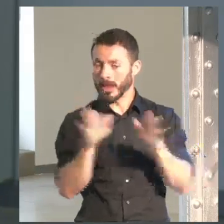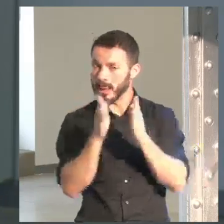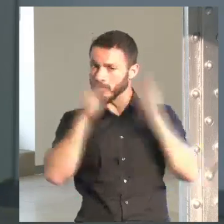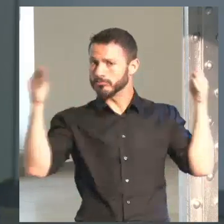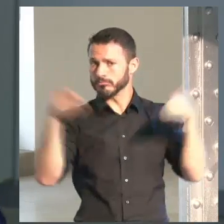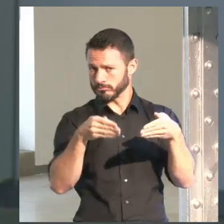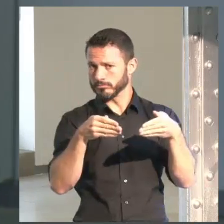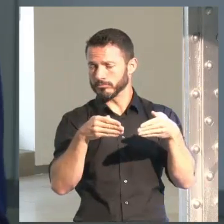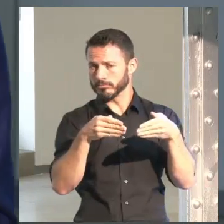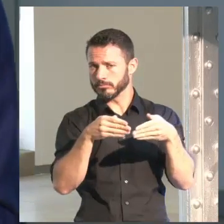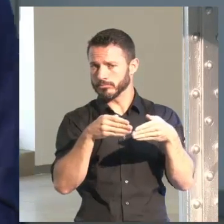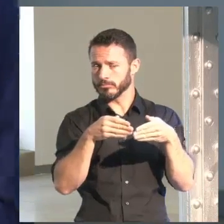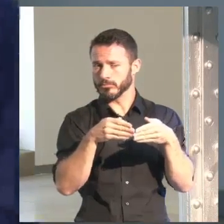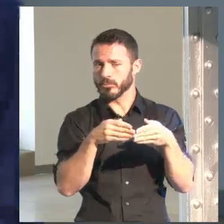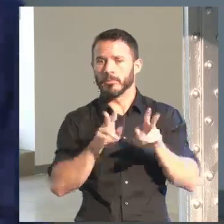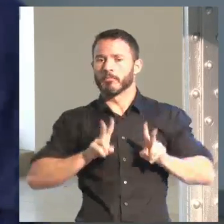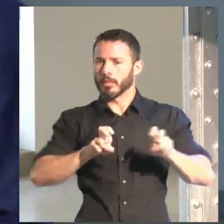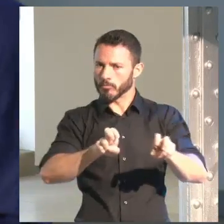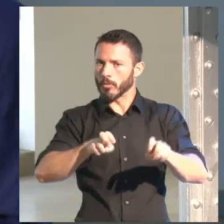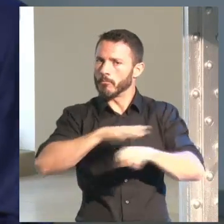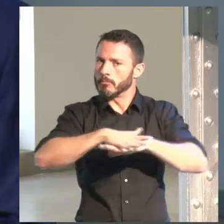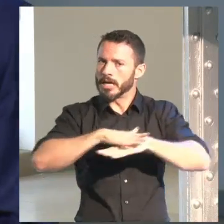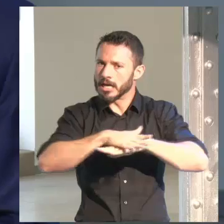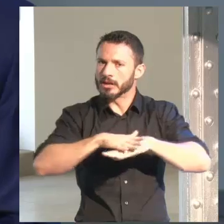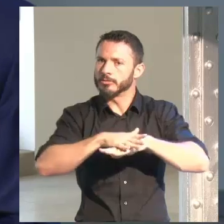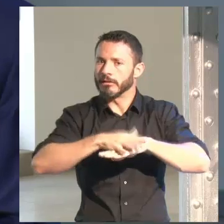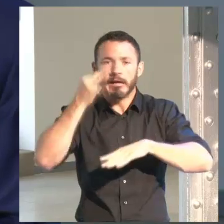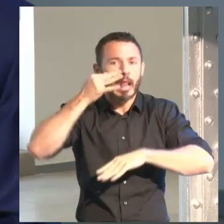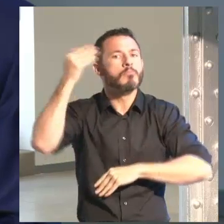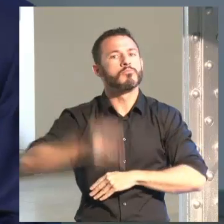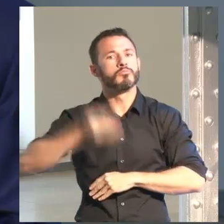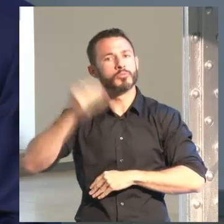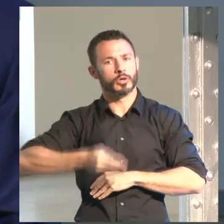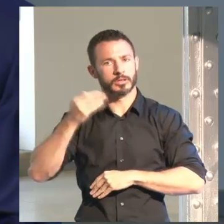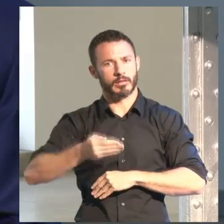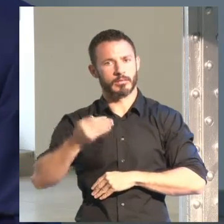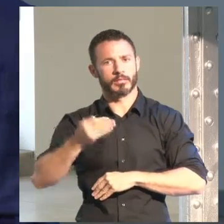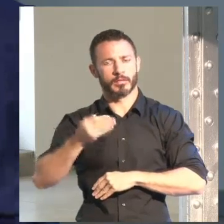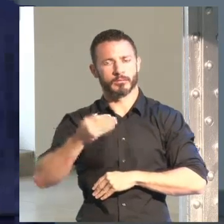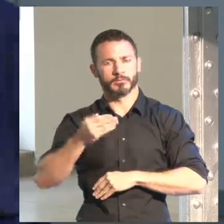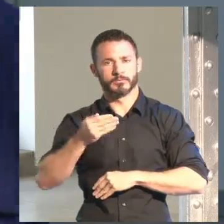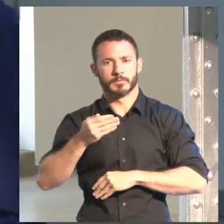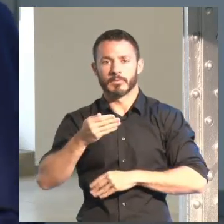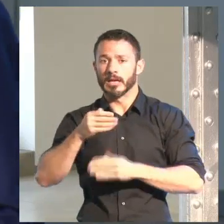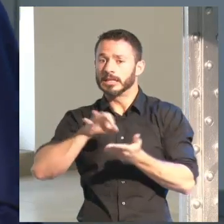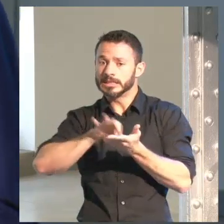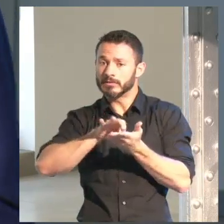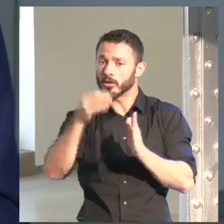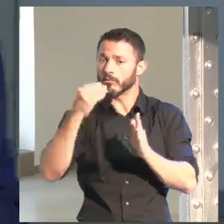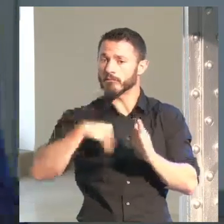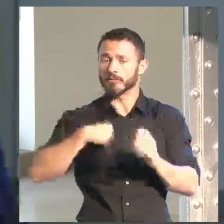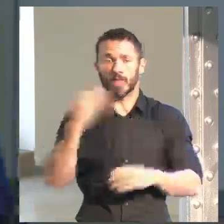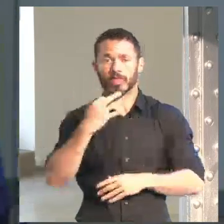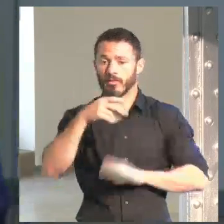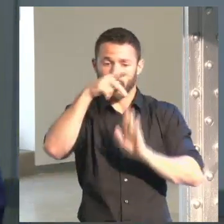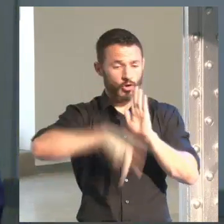un principio aparentemente elemental, pero que en estos momentos es importantísimo mantenerlo. Los mismos servicios tienen que estar regidos